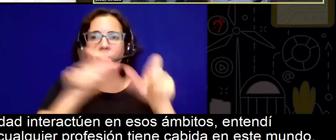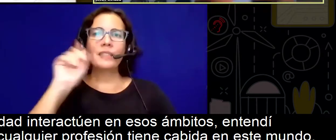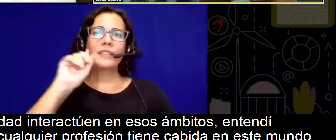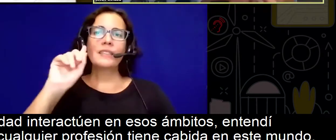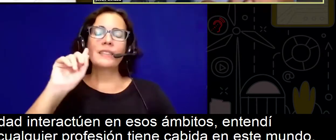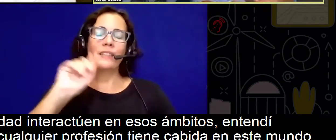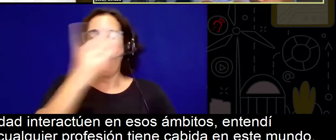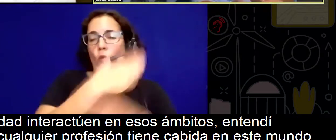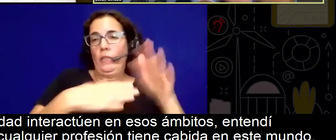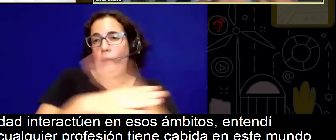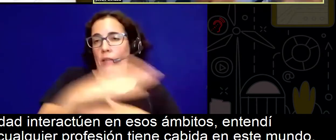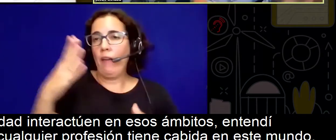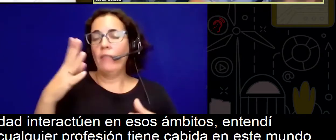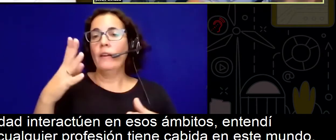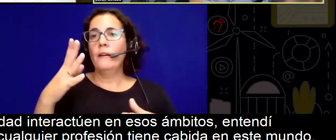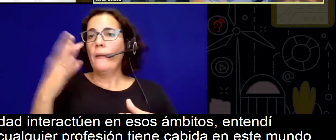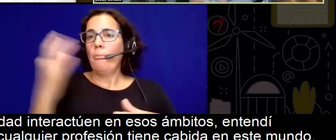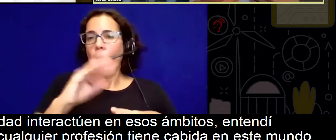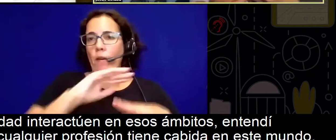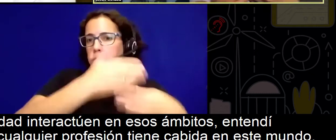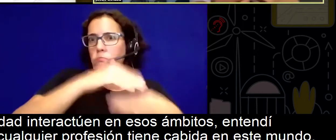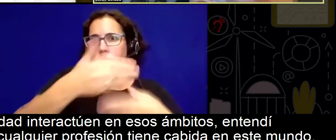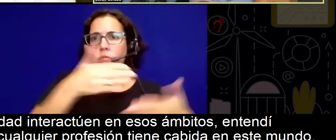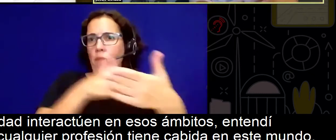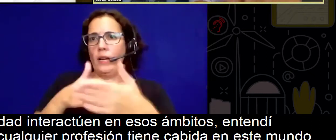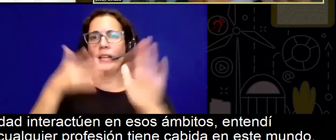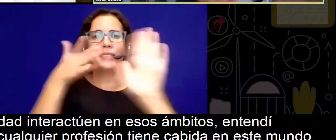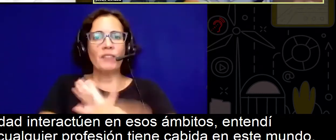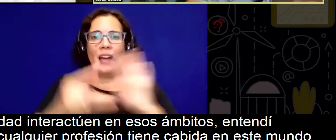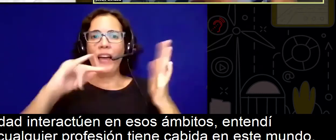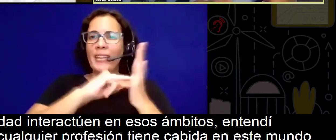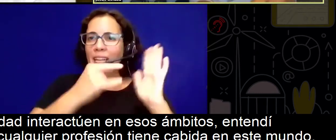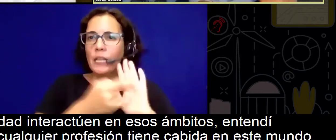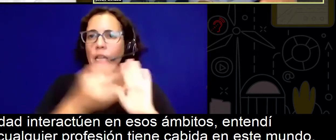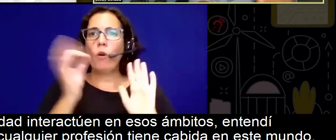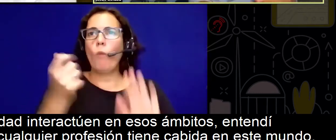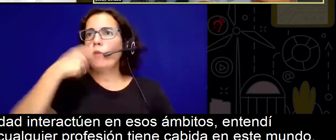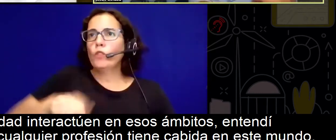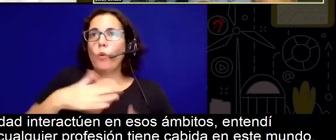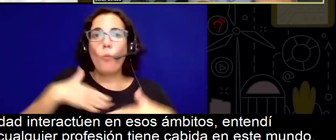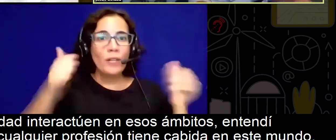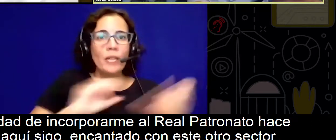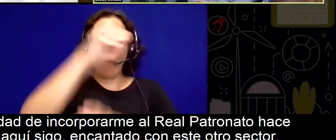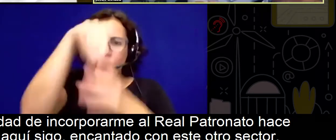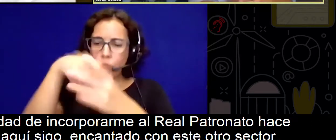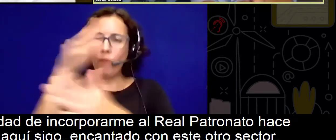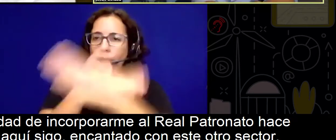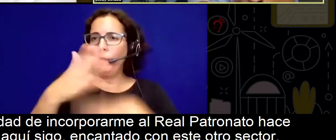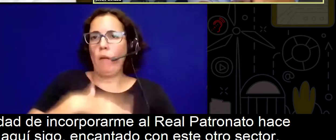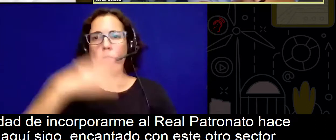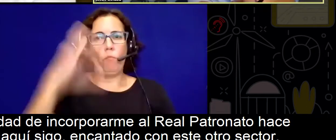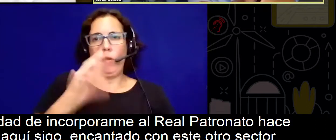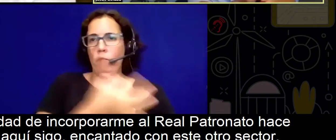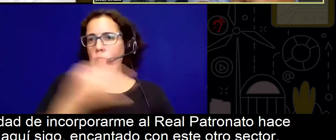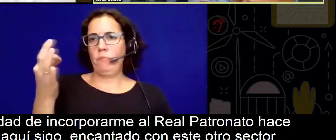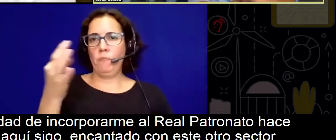en esos otros ámbitos, entendí perfectamente que un ingeniero o cualquier otra profesión tiene cabida en este mundo, ¿no? Y bueno, pues tuve la oportunidad hace 9